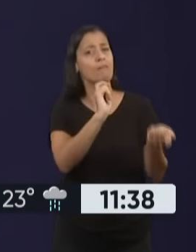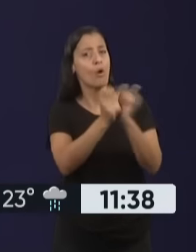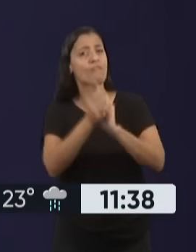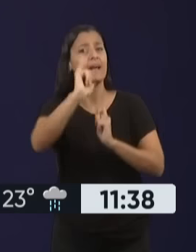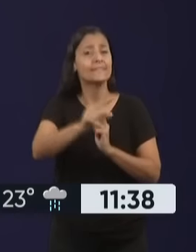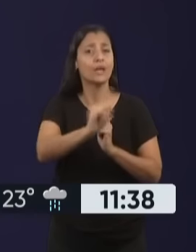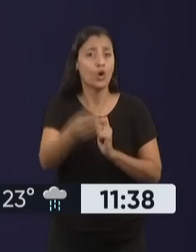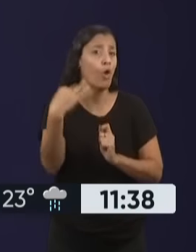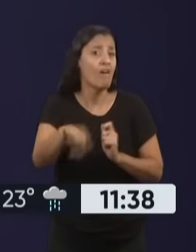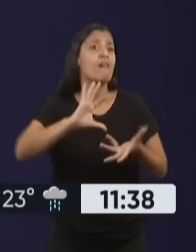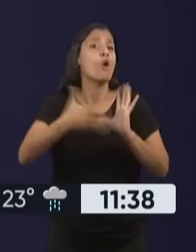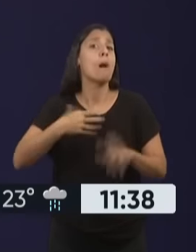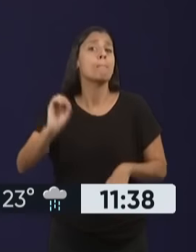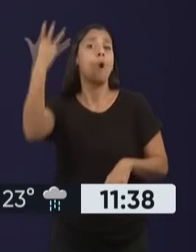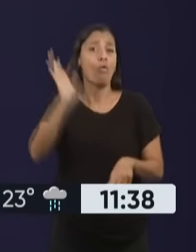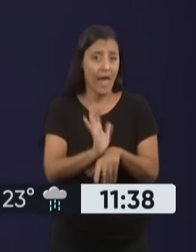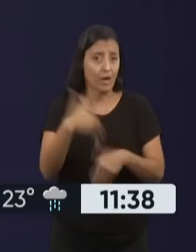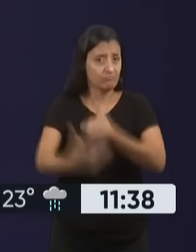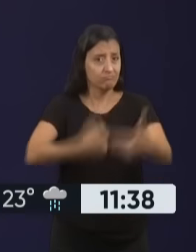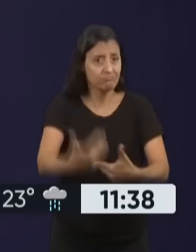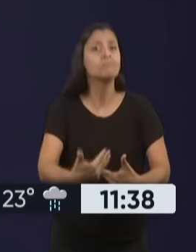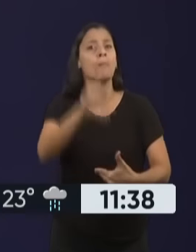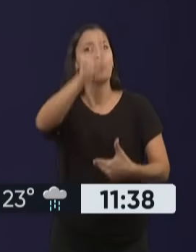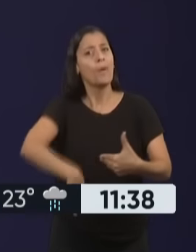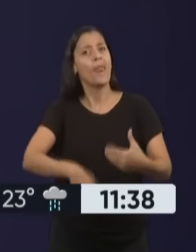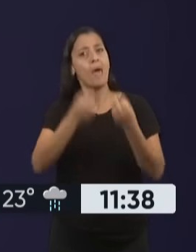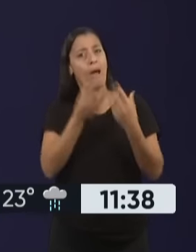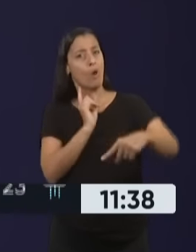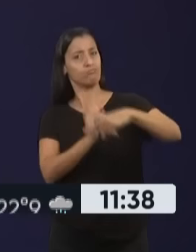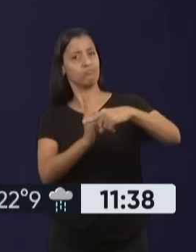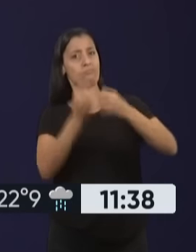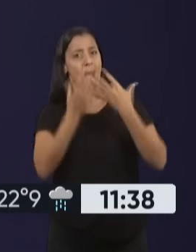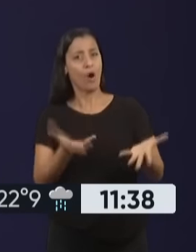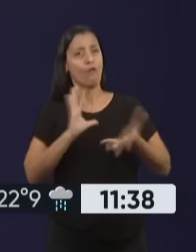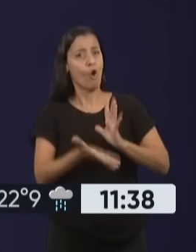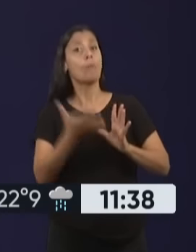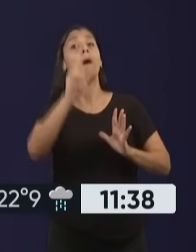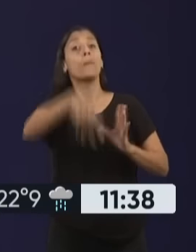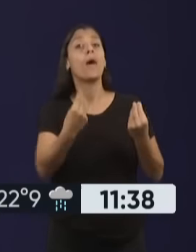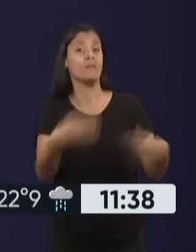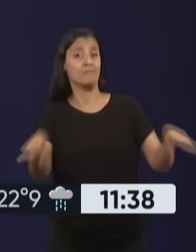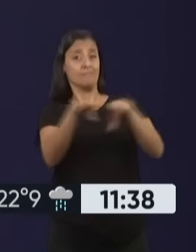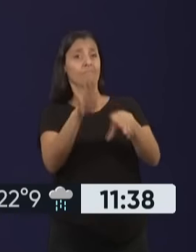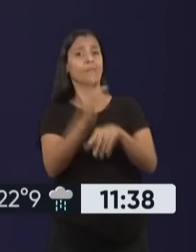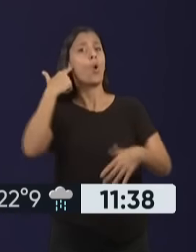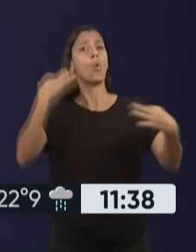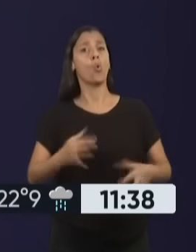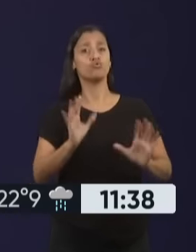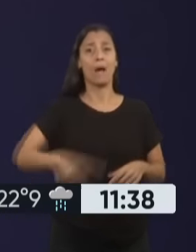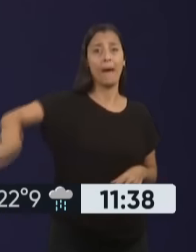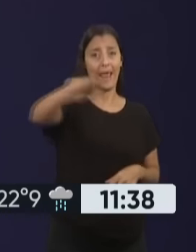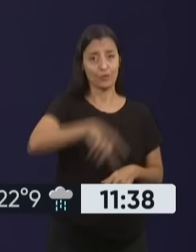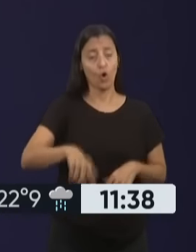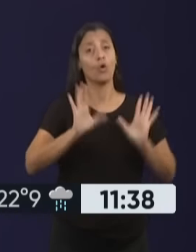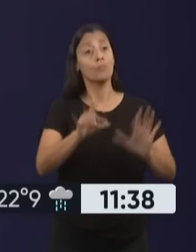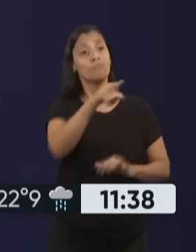que hay que modernizar hacer más eficiente y hacer más eh Cómo decirlo equitativas o justas